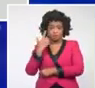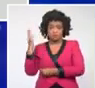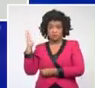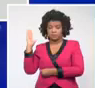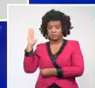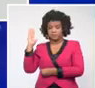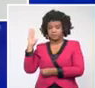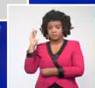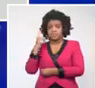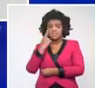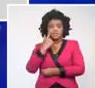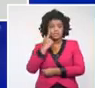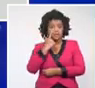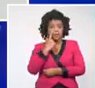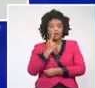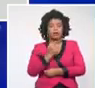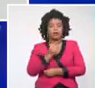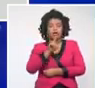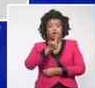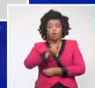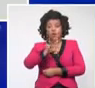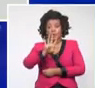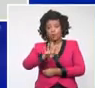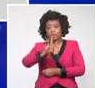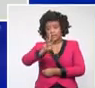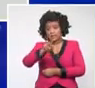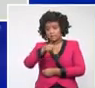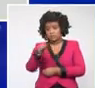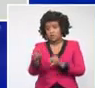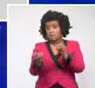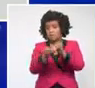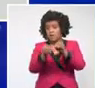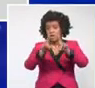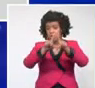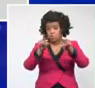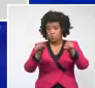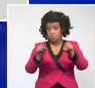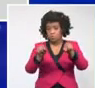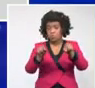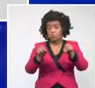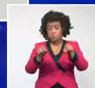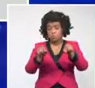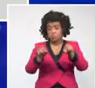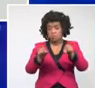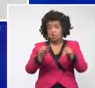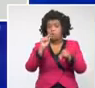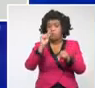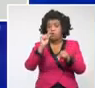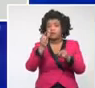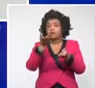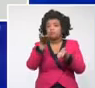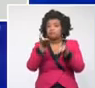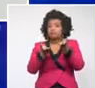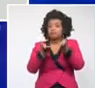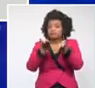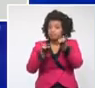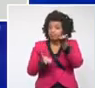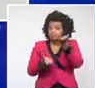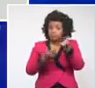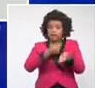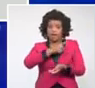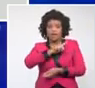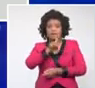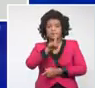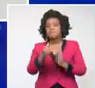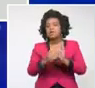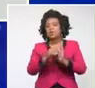de autóctonos, 943, si bien podemos decir que inferior a la del día de ayer, que fueron de